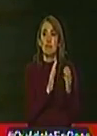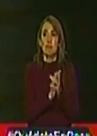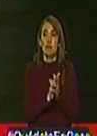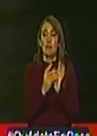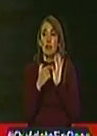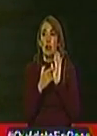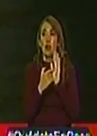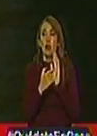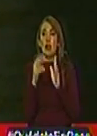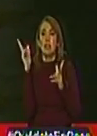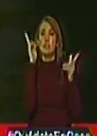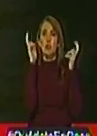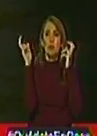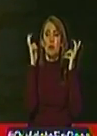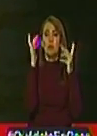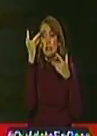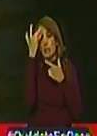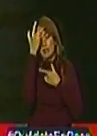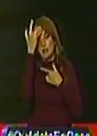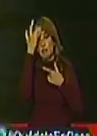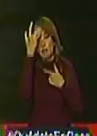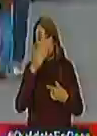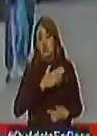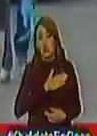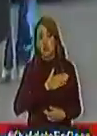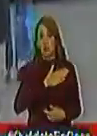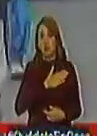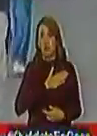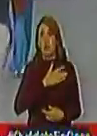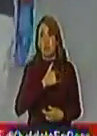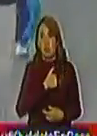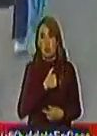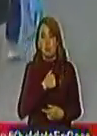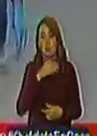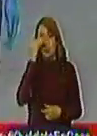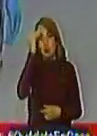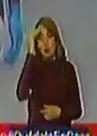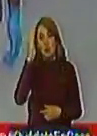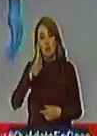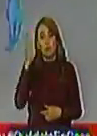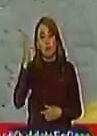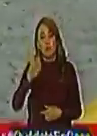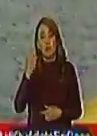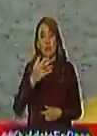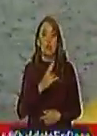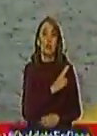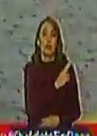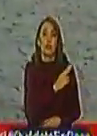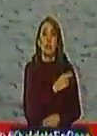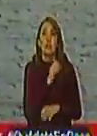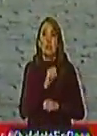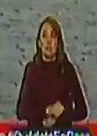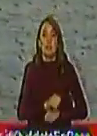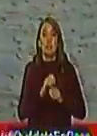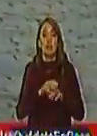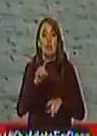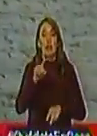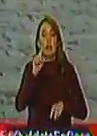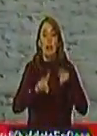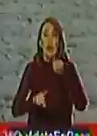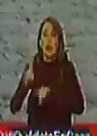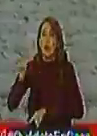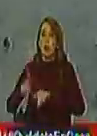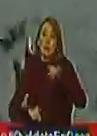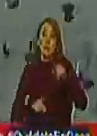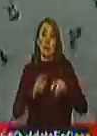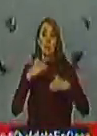ruido con enfermedades isquémicas del corazón, por ejemplo. Docentes de la Universidad Espíritu Santo reconocen afectaciones en